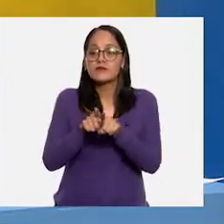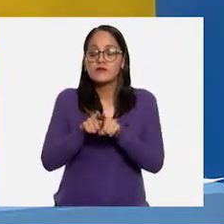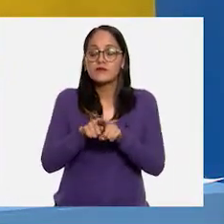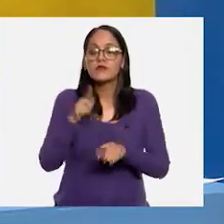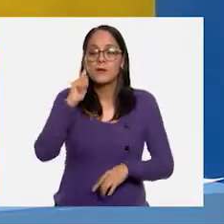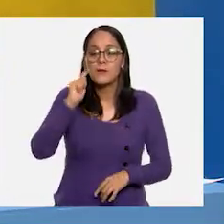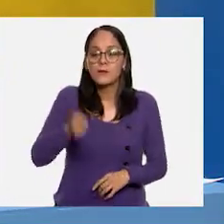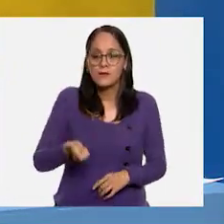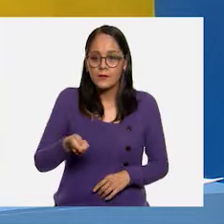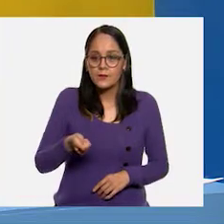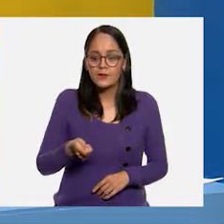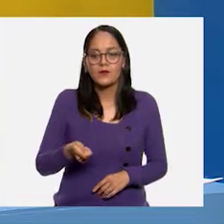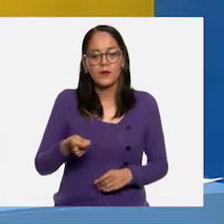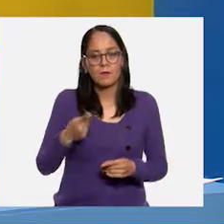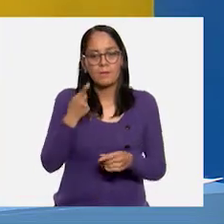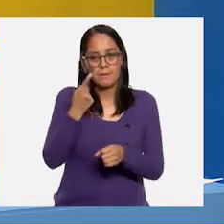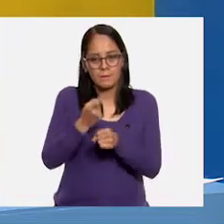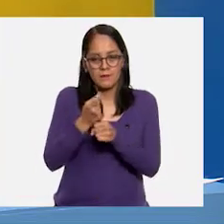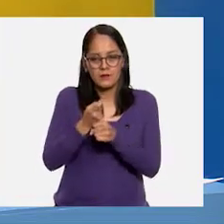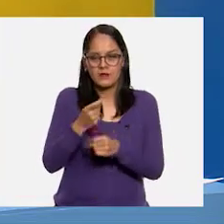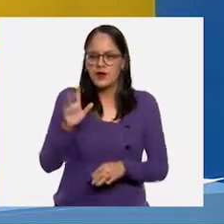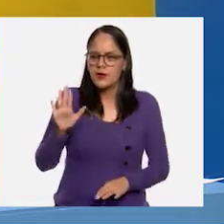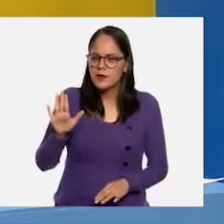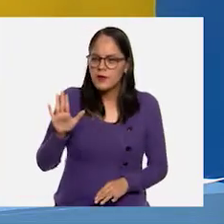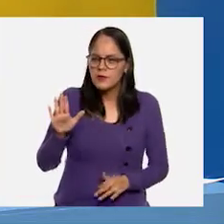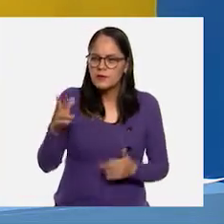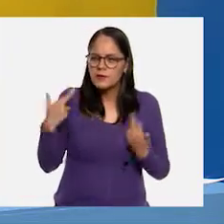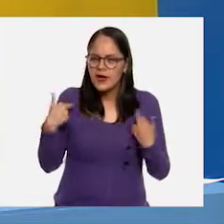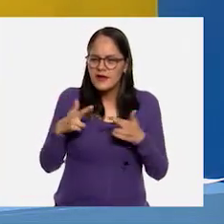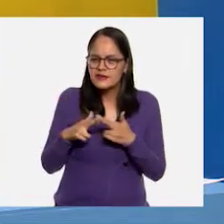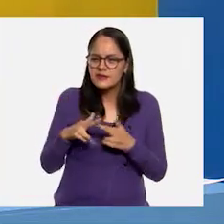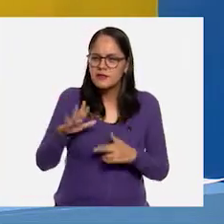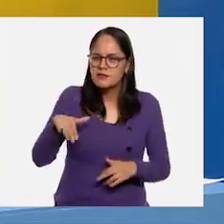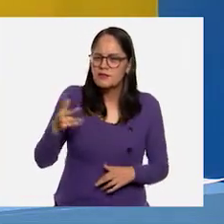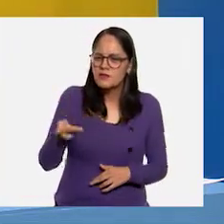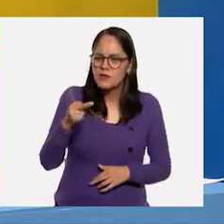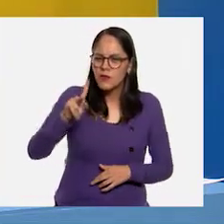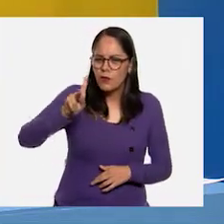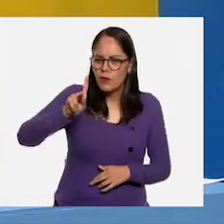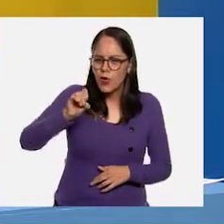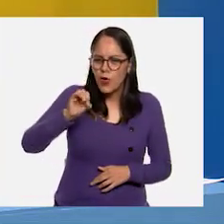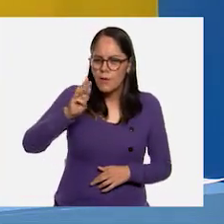una pequeña operación. Maestra, población vulnerable.